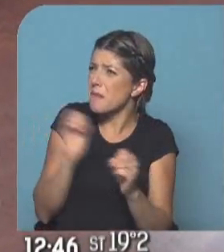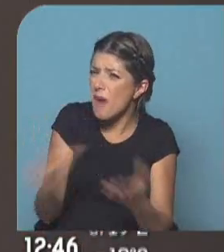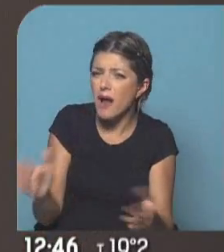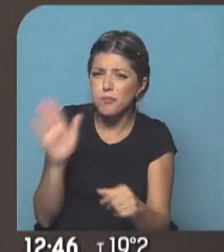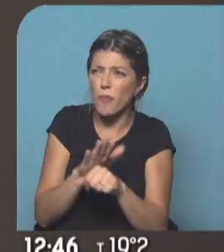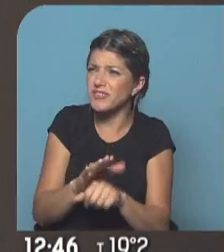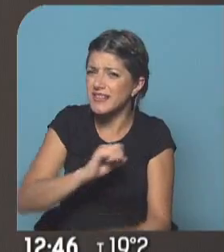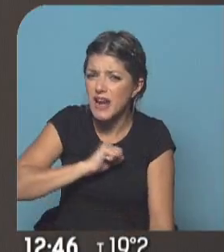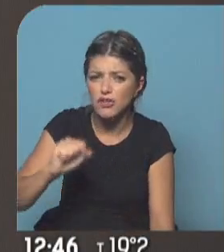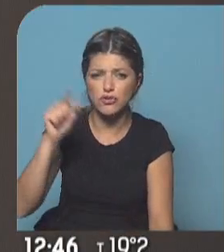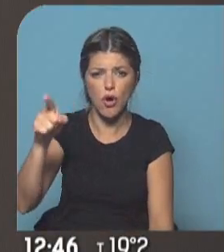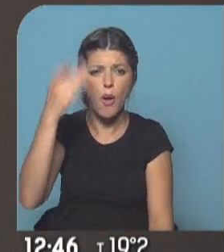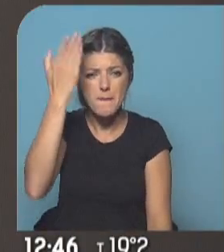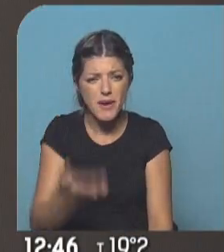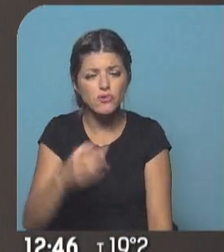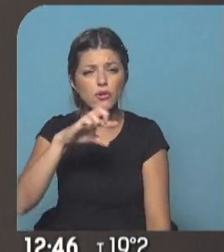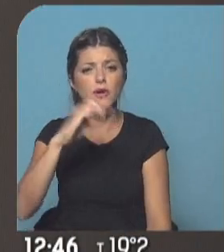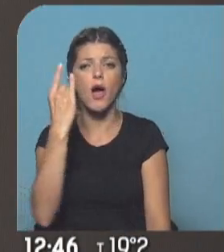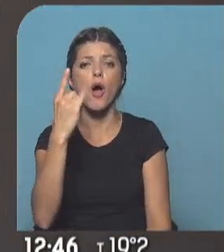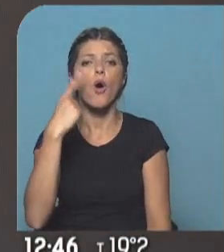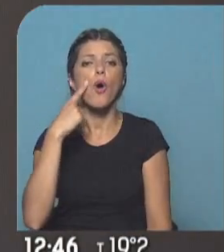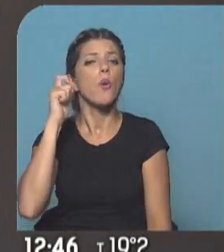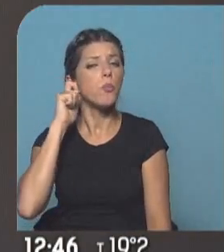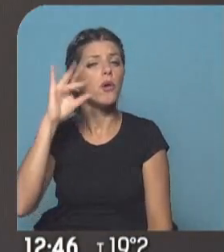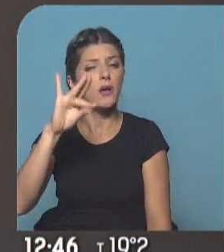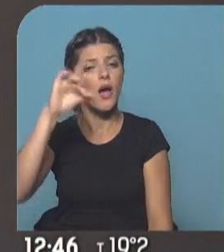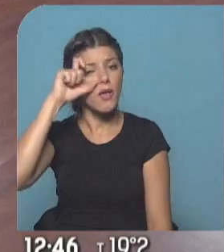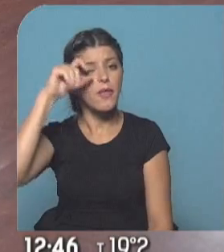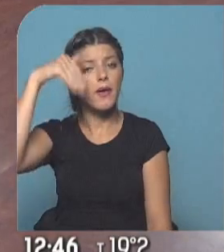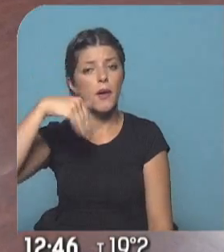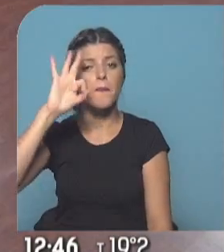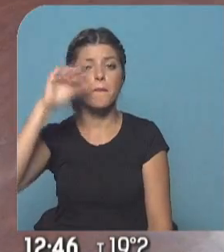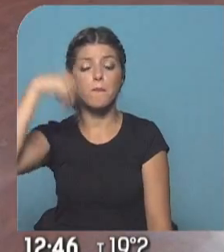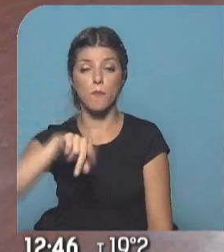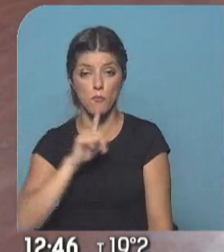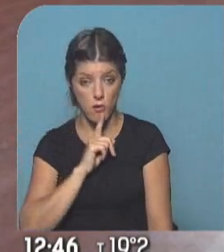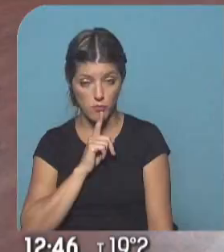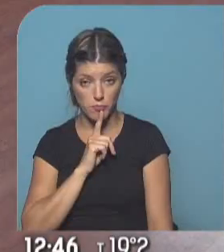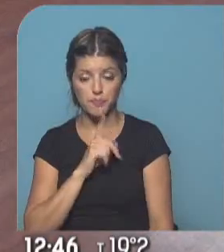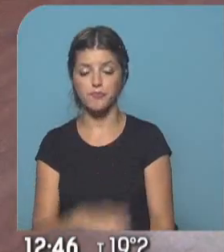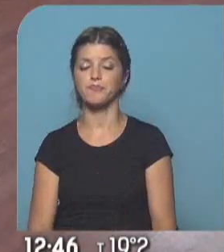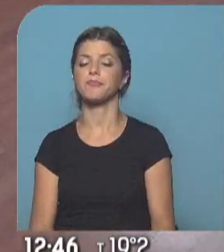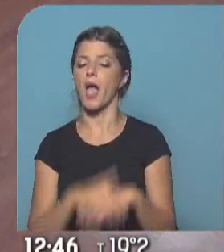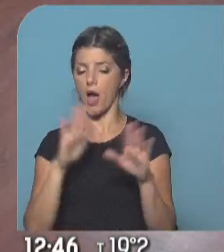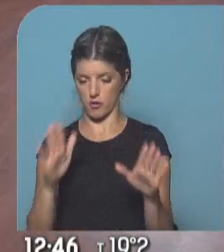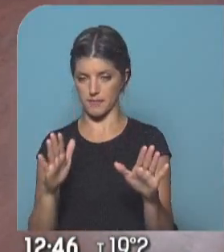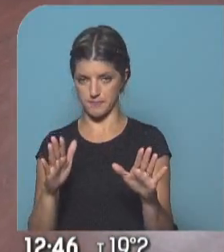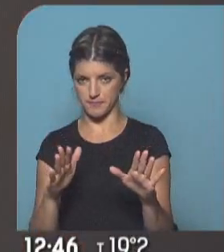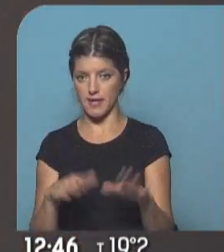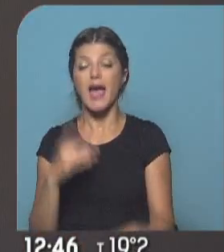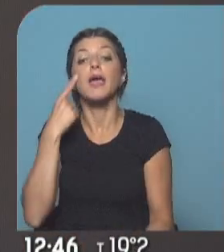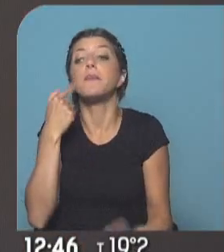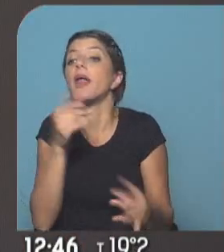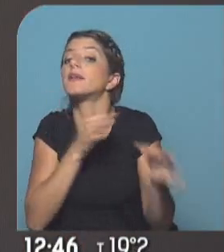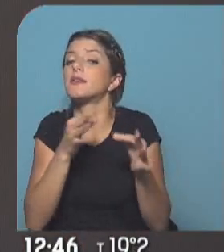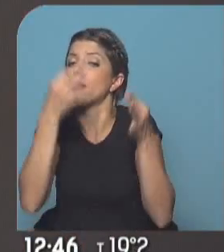traicionado por Puigdemont, que se tiene que definir. Ahora bien, te cierro esto diciéndote que hay que ver cuál es la estrategia verdadera por detrás, porque hay quienes dicen